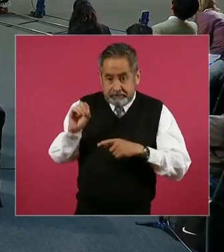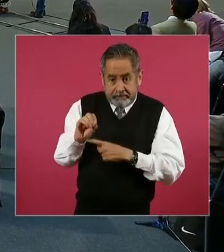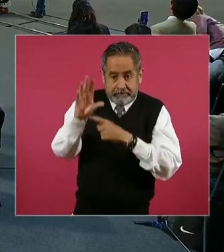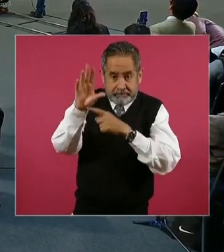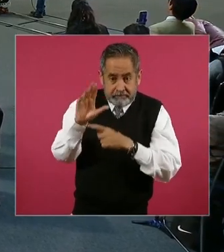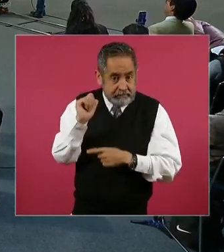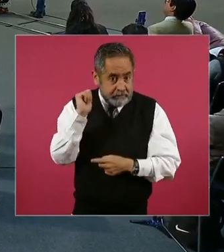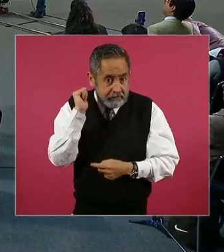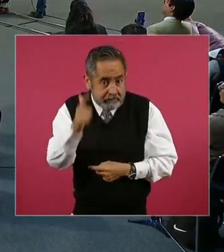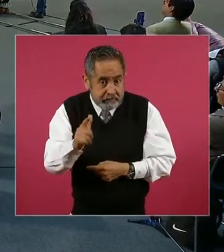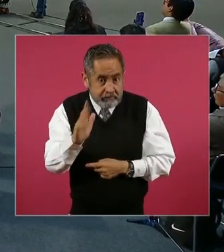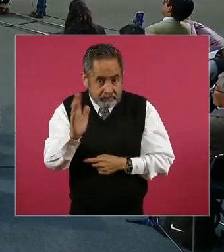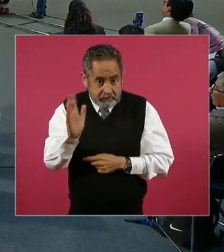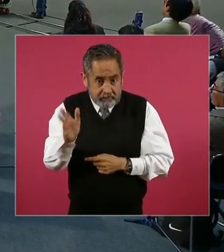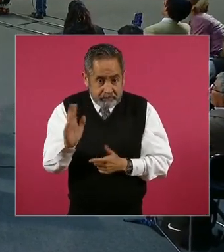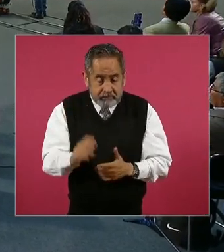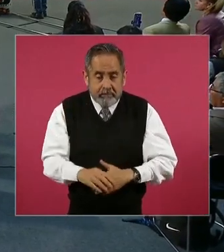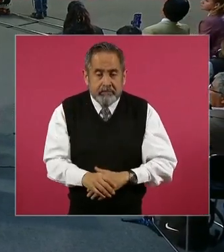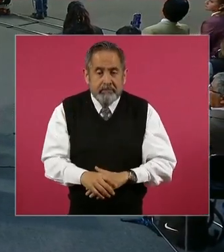sacaron